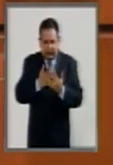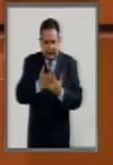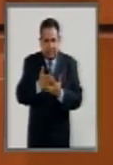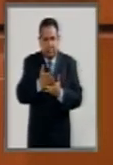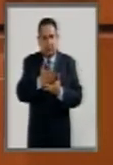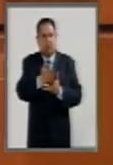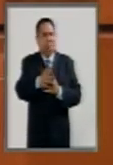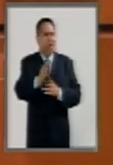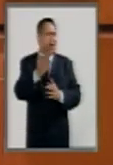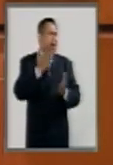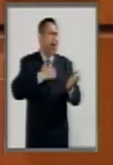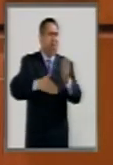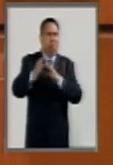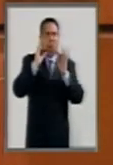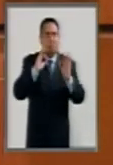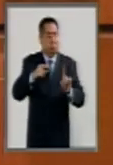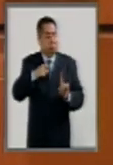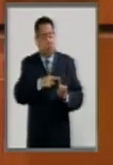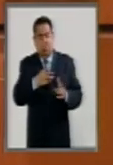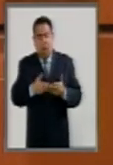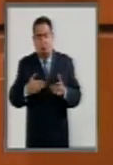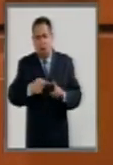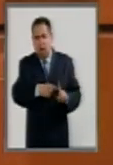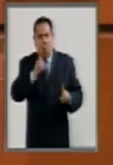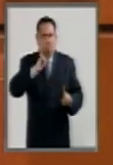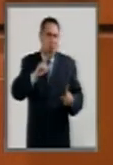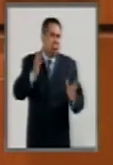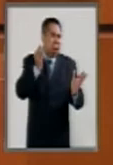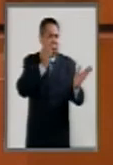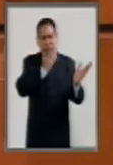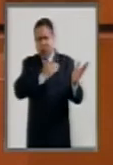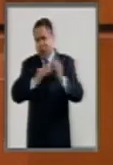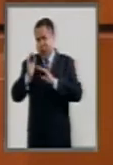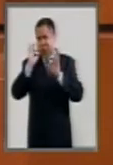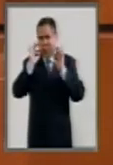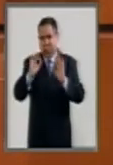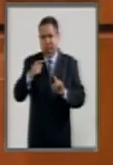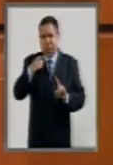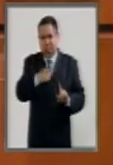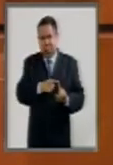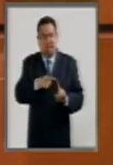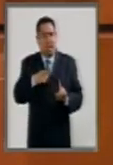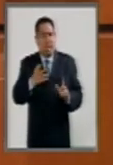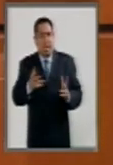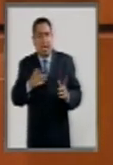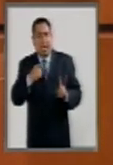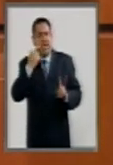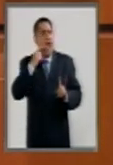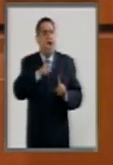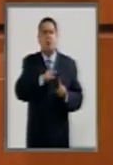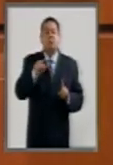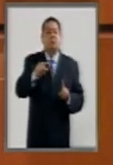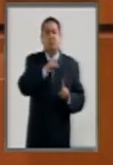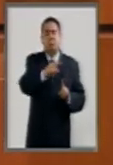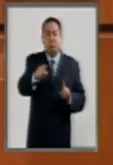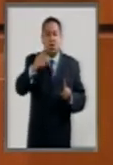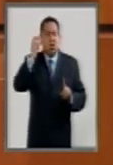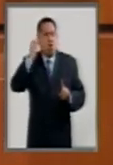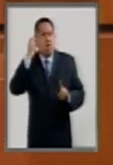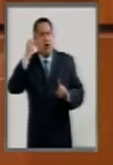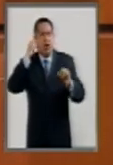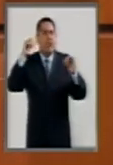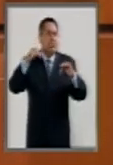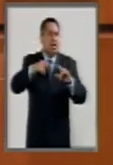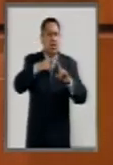carrera brillantísima. Hoy es una mujer exitosa que a donde quiera que va, a las conferencias que